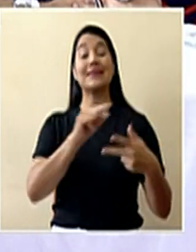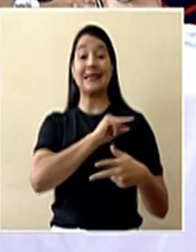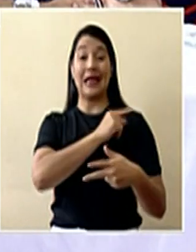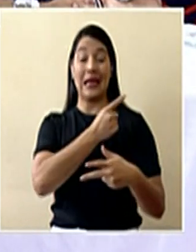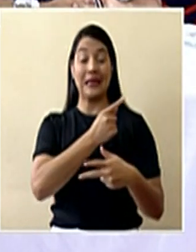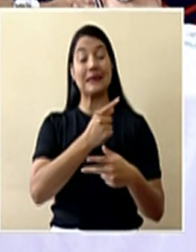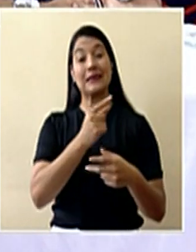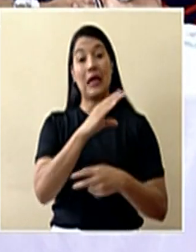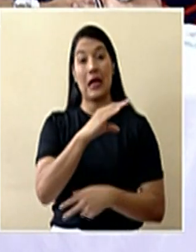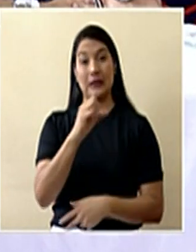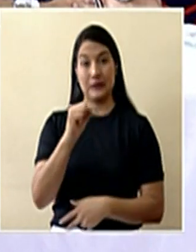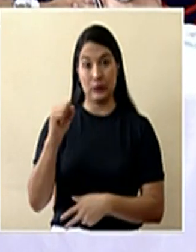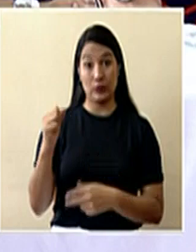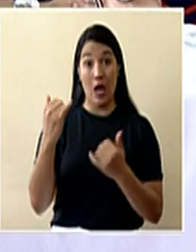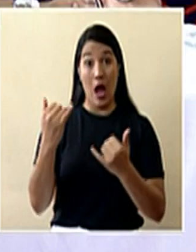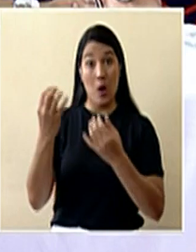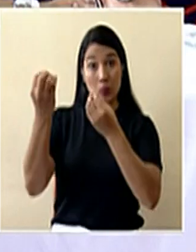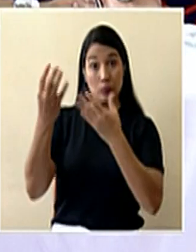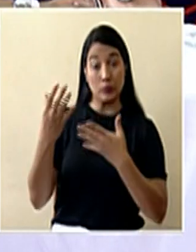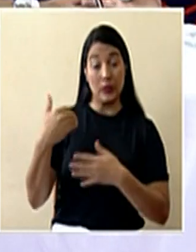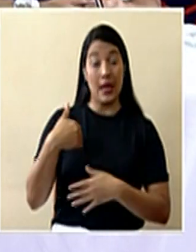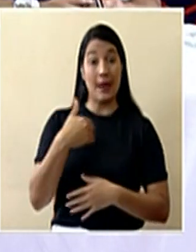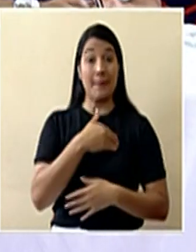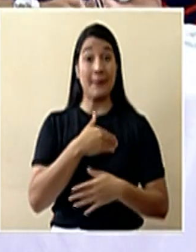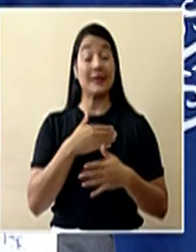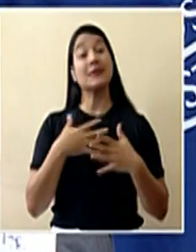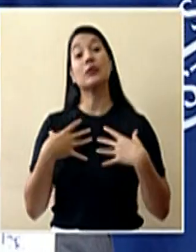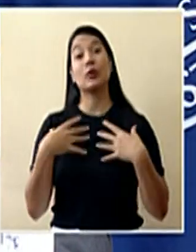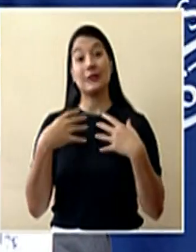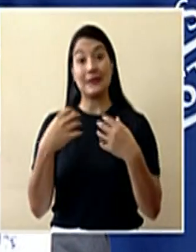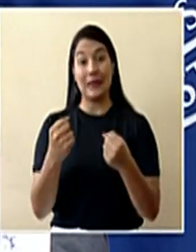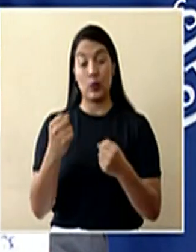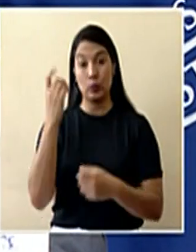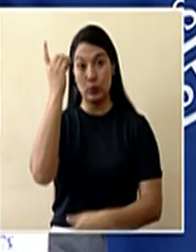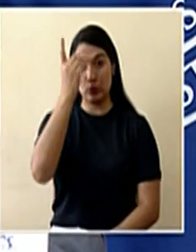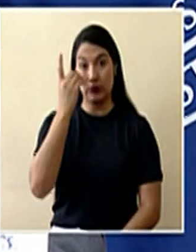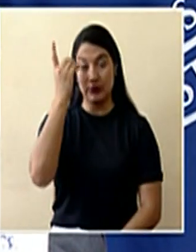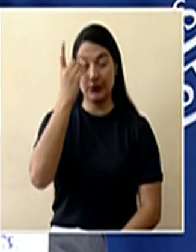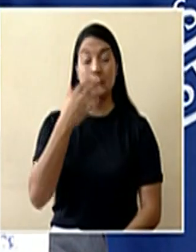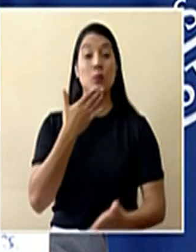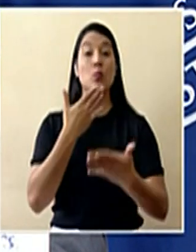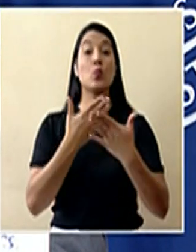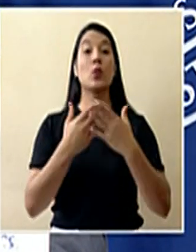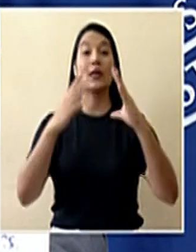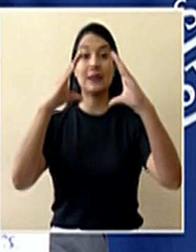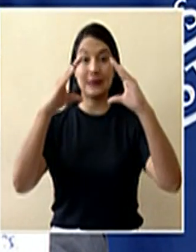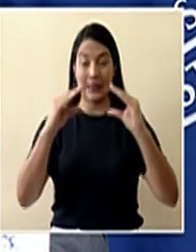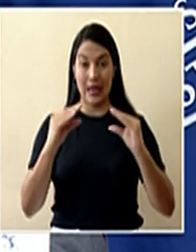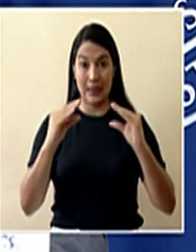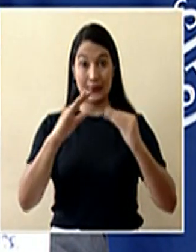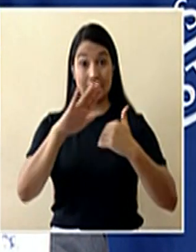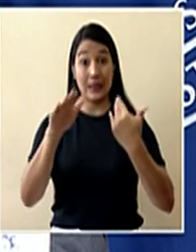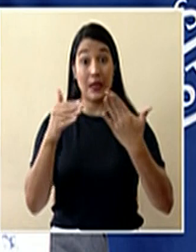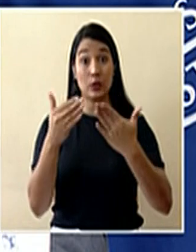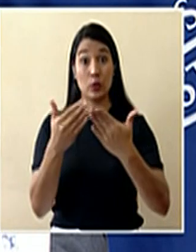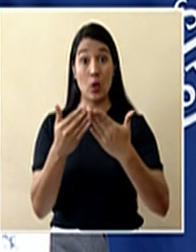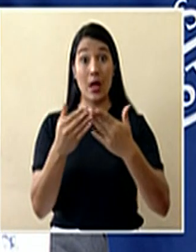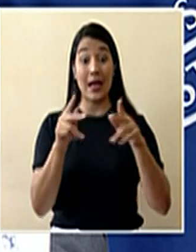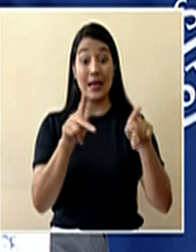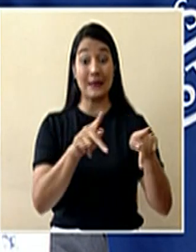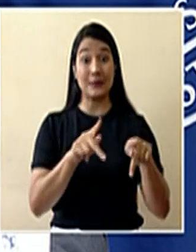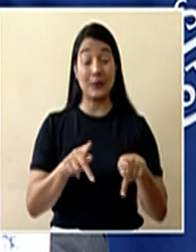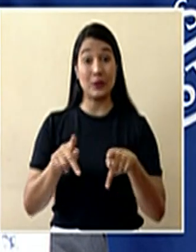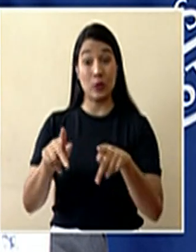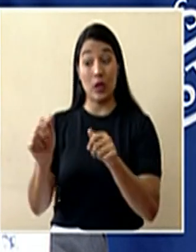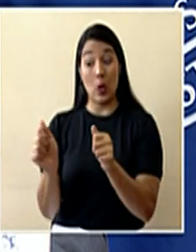Recibimos el reporte COVID por parte del ministro Salas. Muy bien, buenas tardes a los miembros de gobierno que están